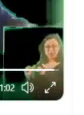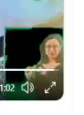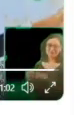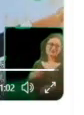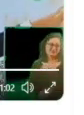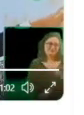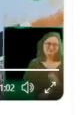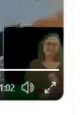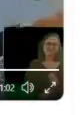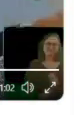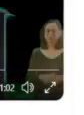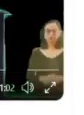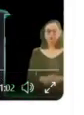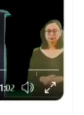de